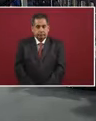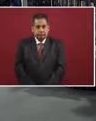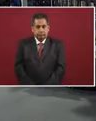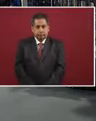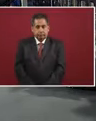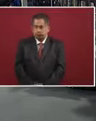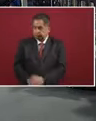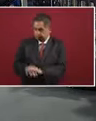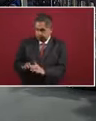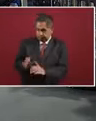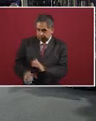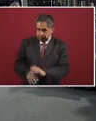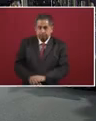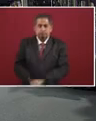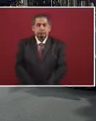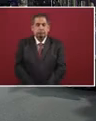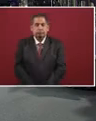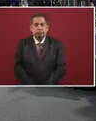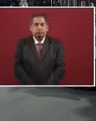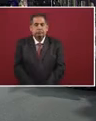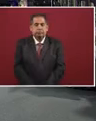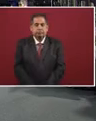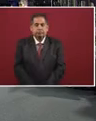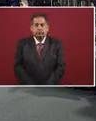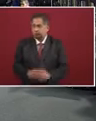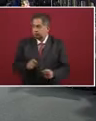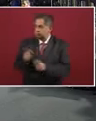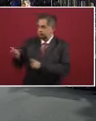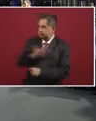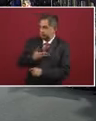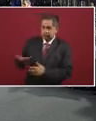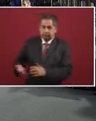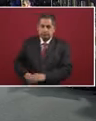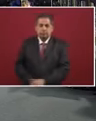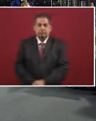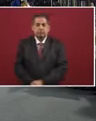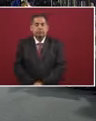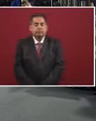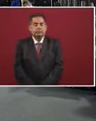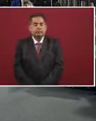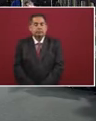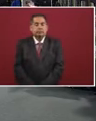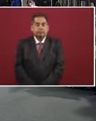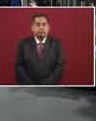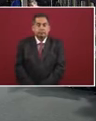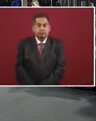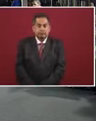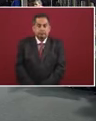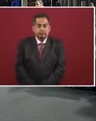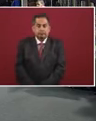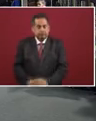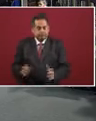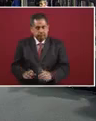Ya terminé. Bueno, dejo la palabra al señor presidente. Gracias, señor. Bueno,